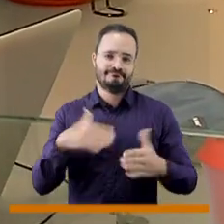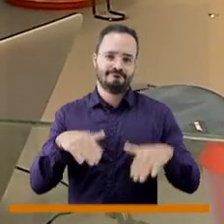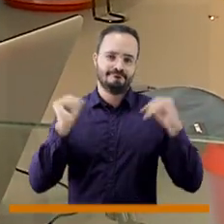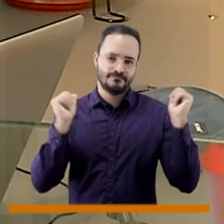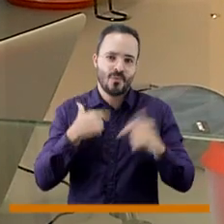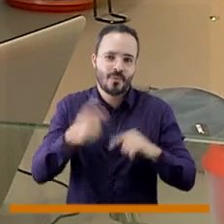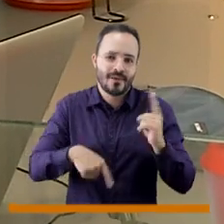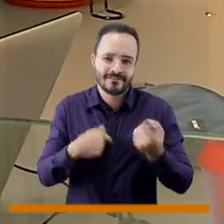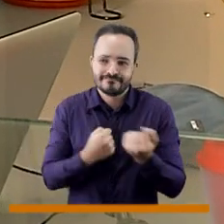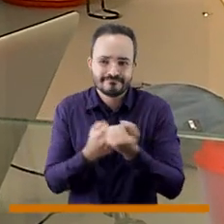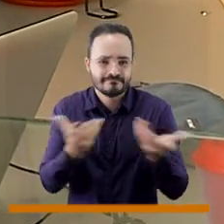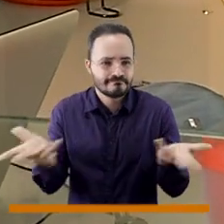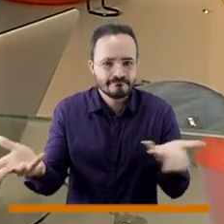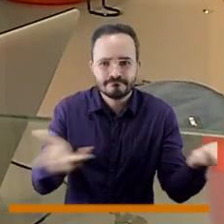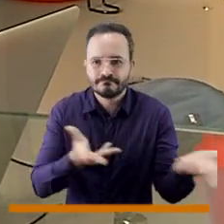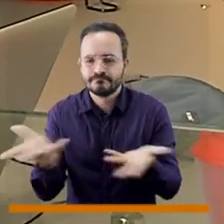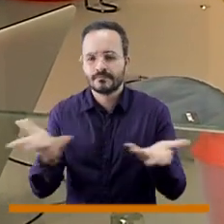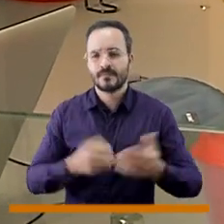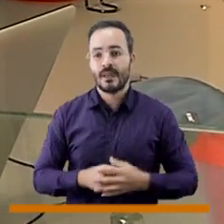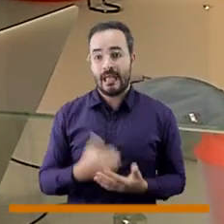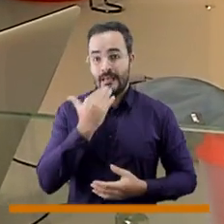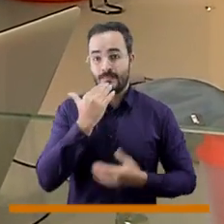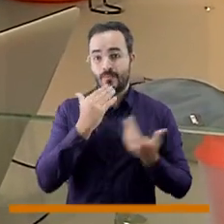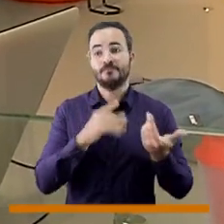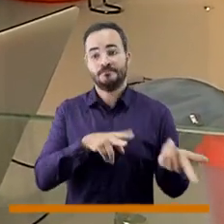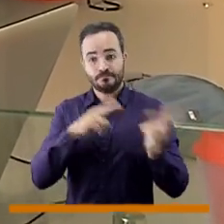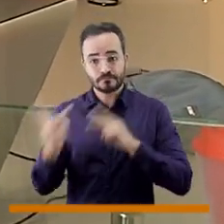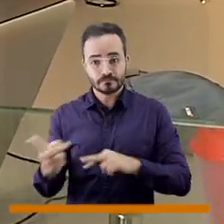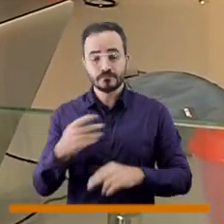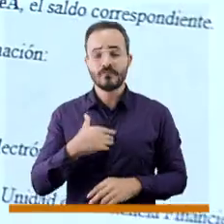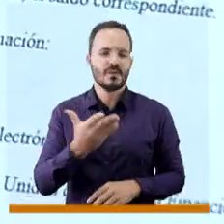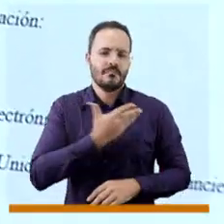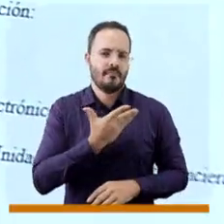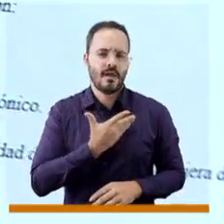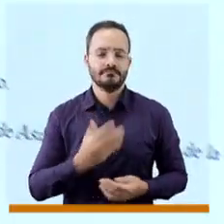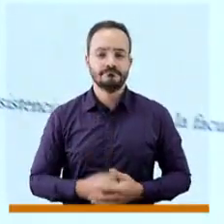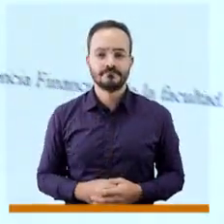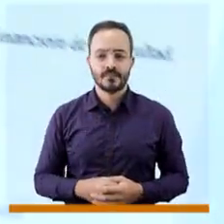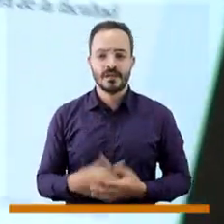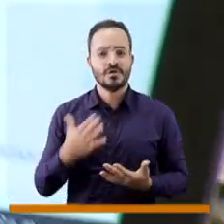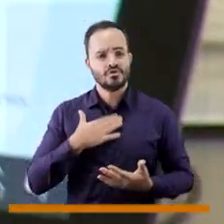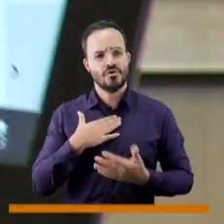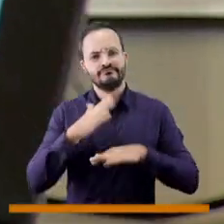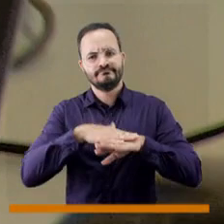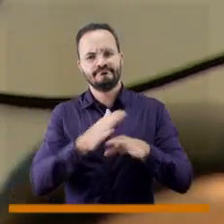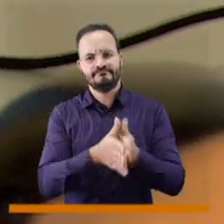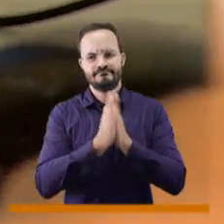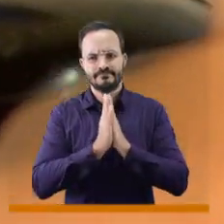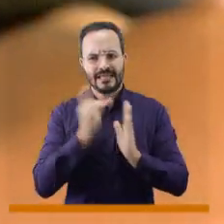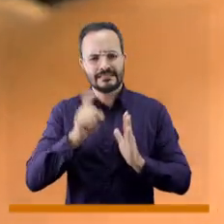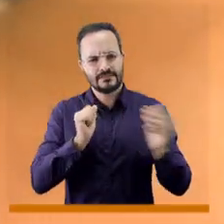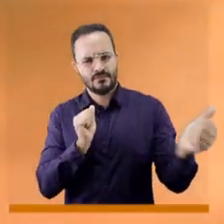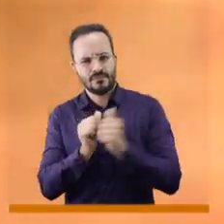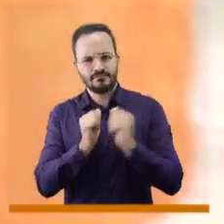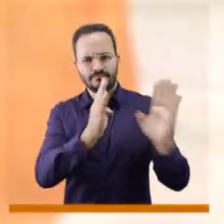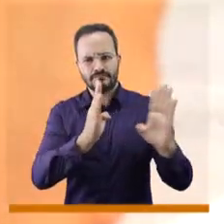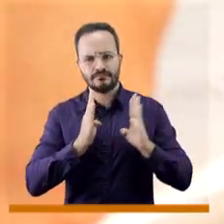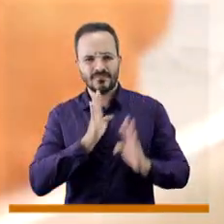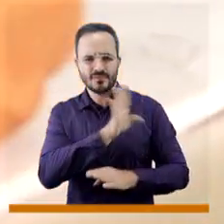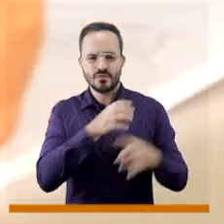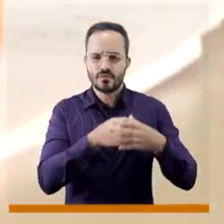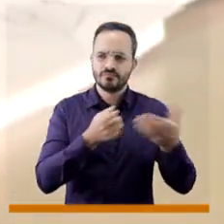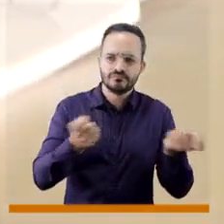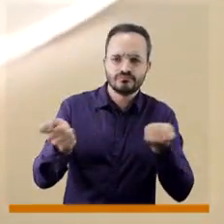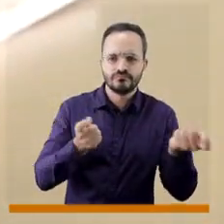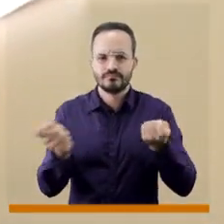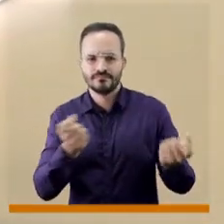Podríamos tener, alcanzar muy buenos resultados cuando, por ejemplo, una madre llega a solicitar un acompañamiento del centro de